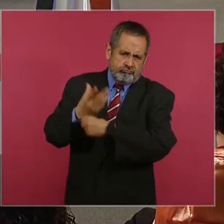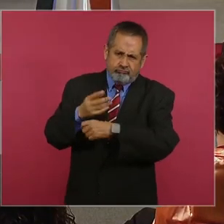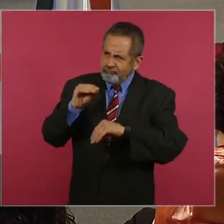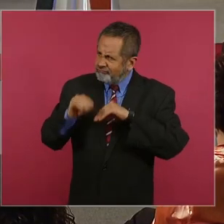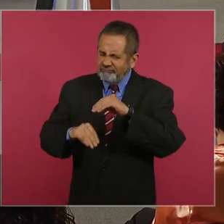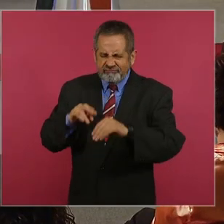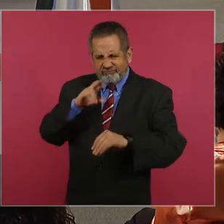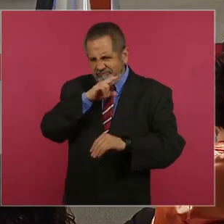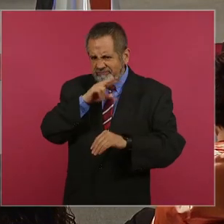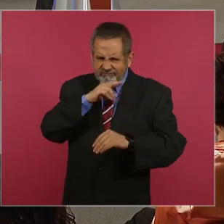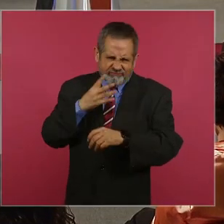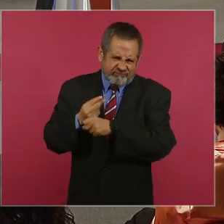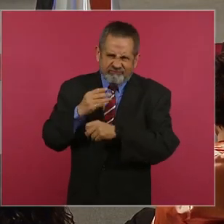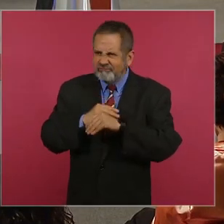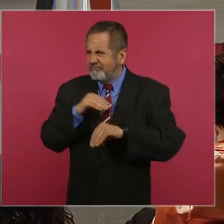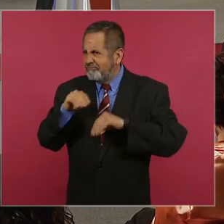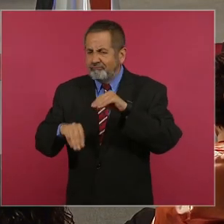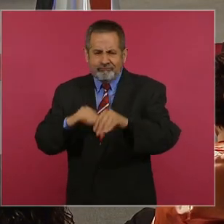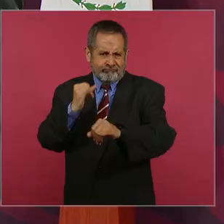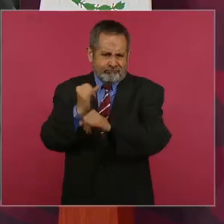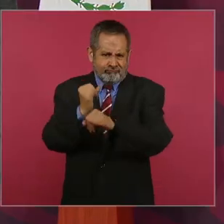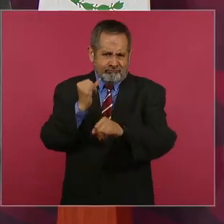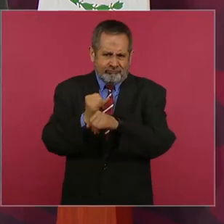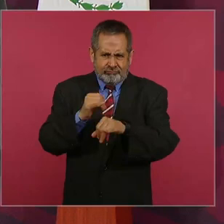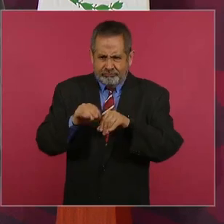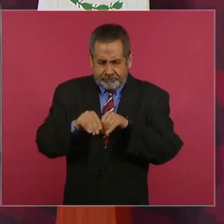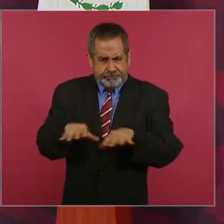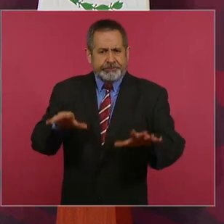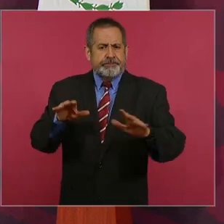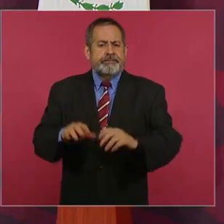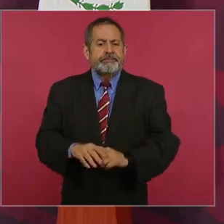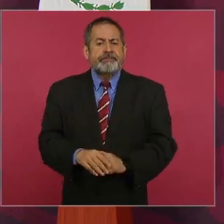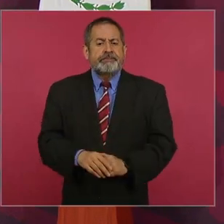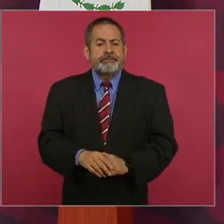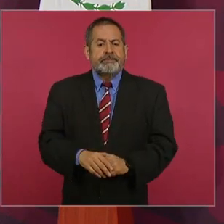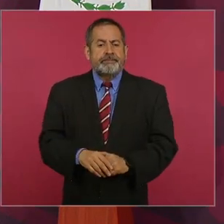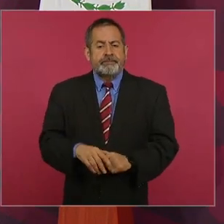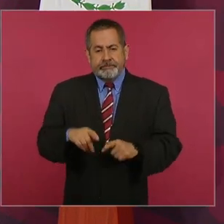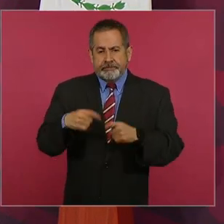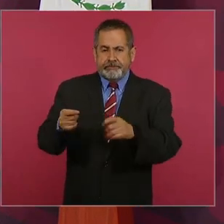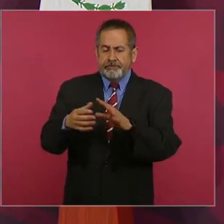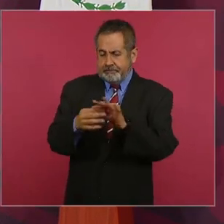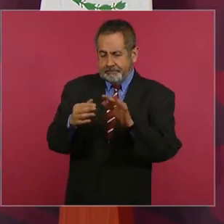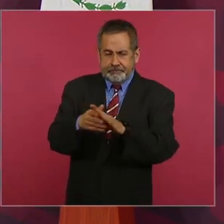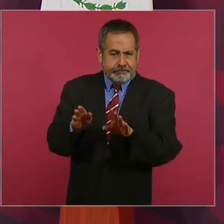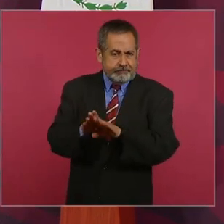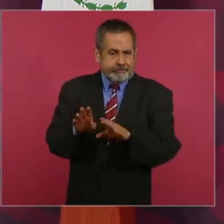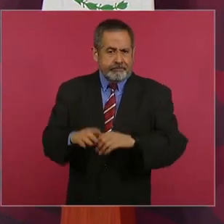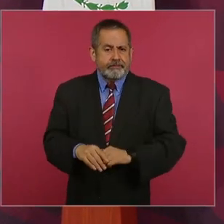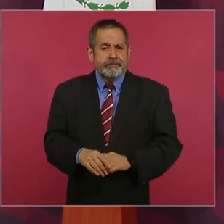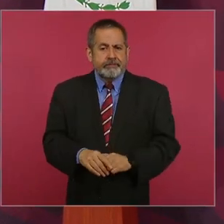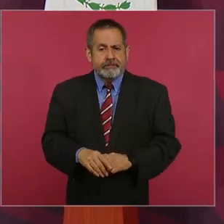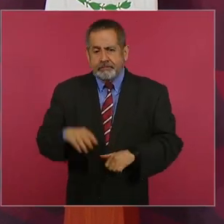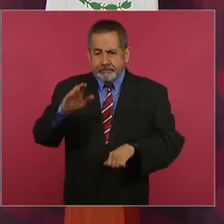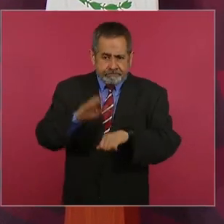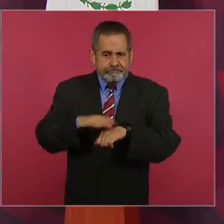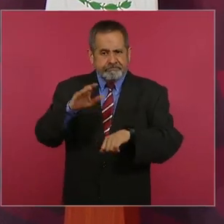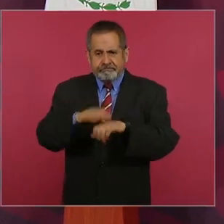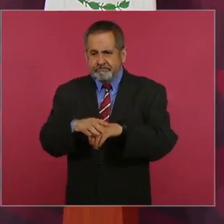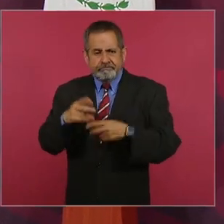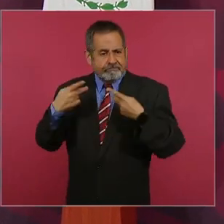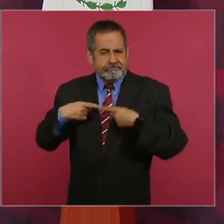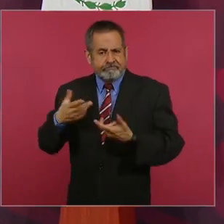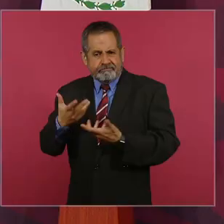enviar más brigadas,